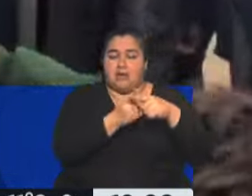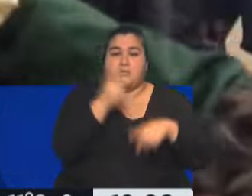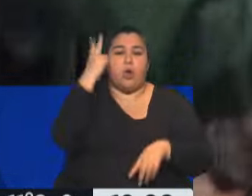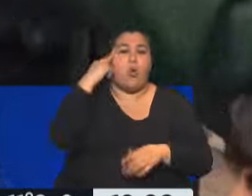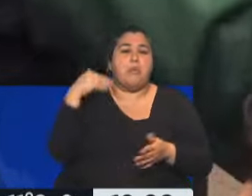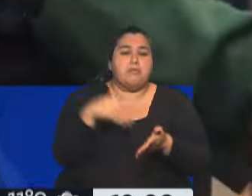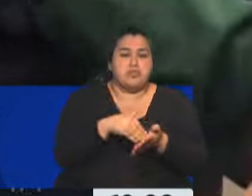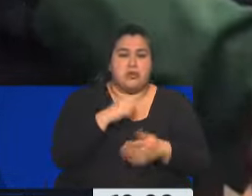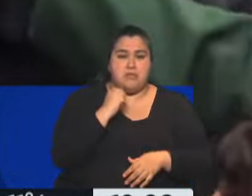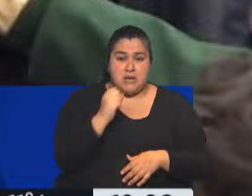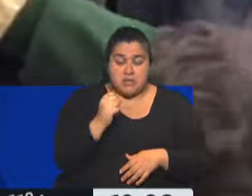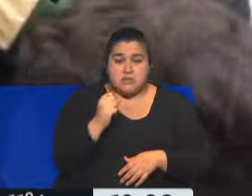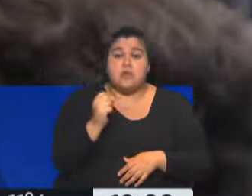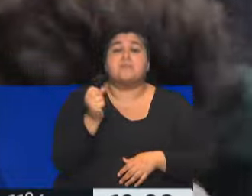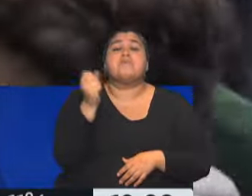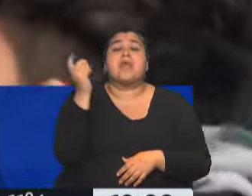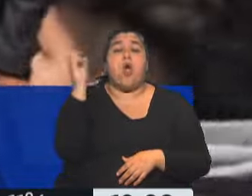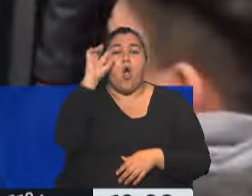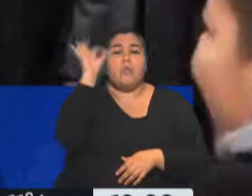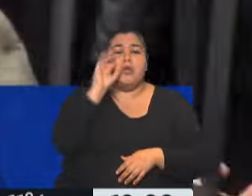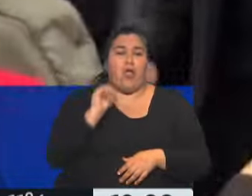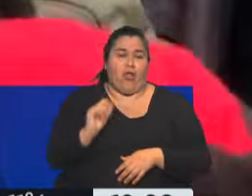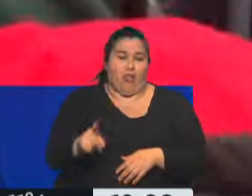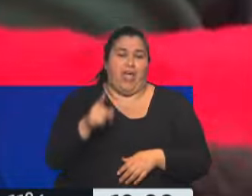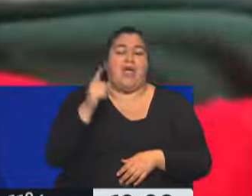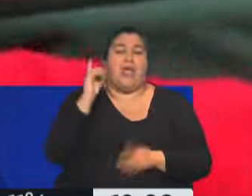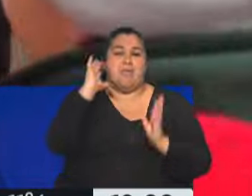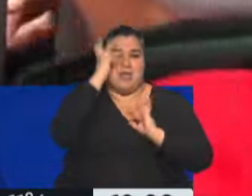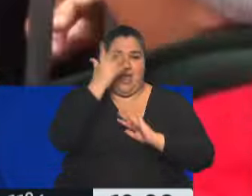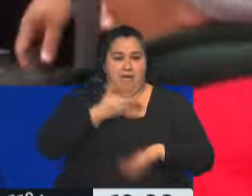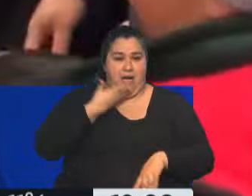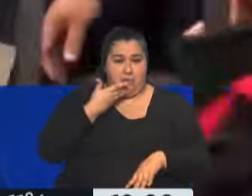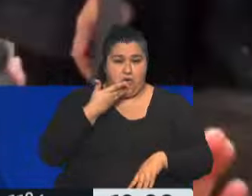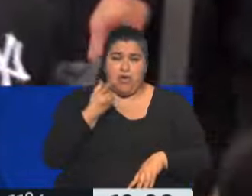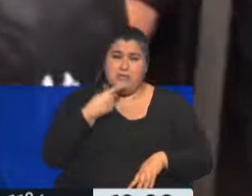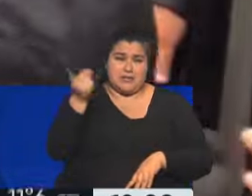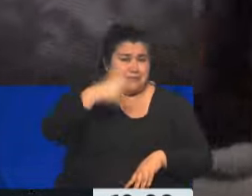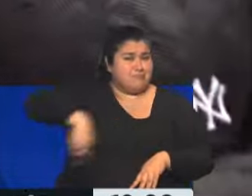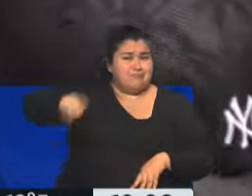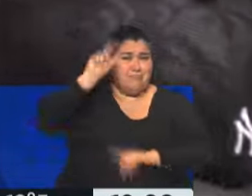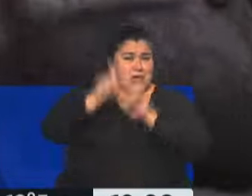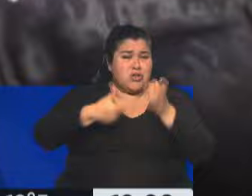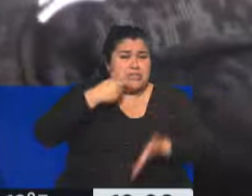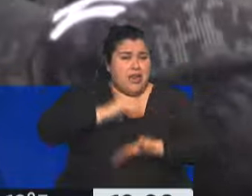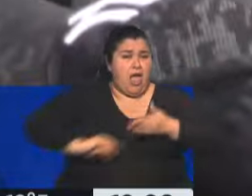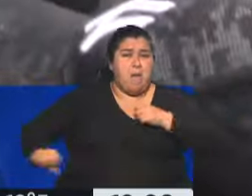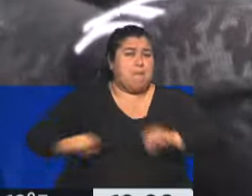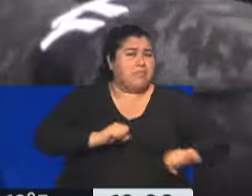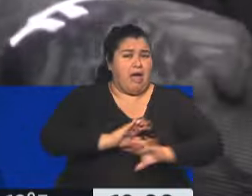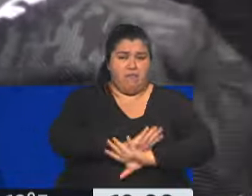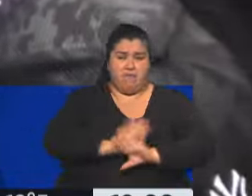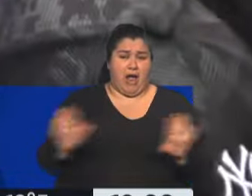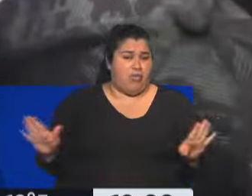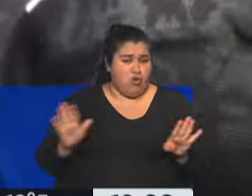9 millones de pesos. ¿Qué dijo Milei en ese momento? Hace un ratito nada más. Son unos estafadores, perdieron la empatía con